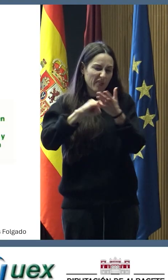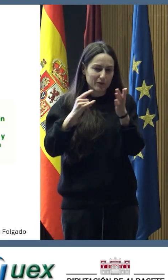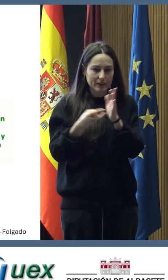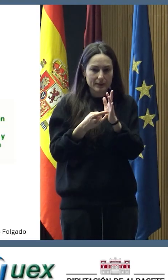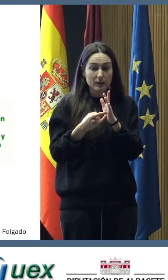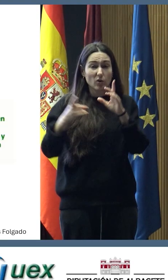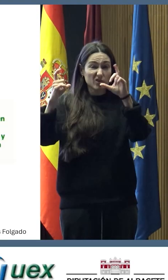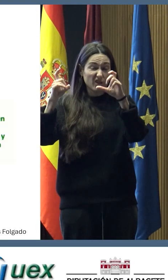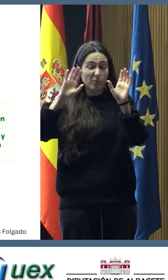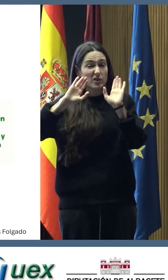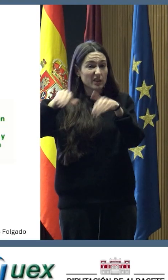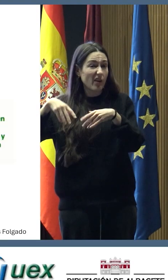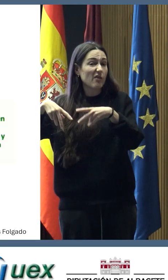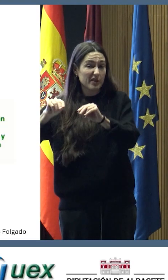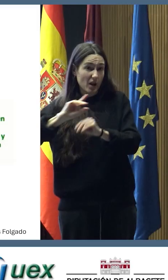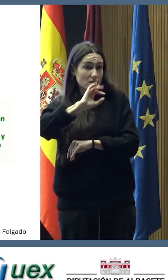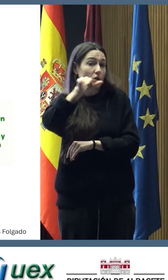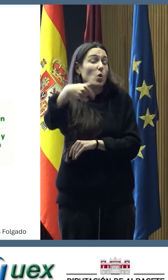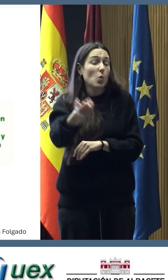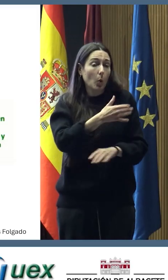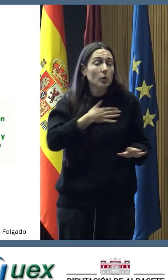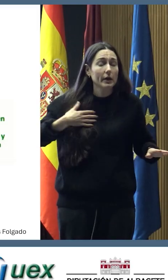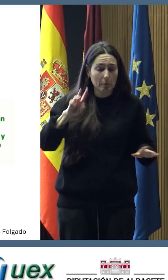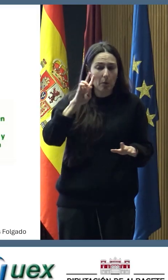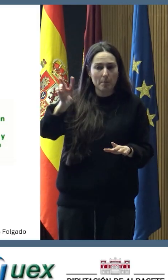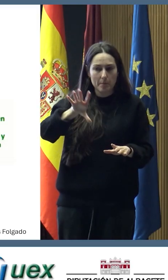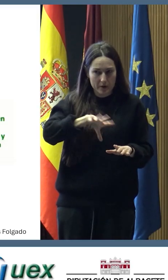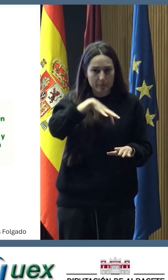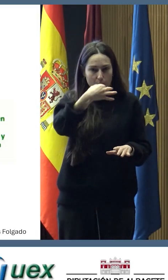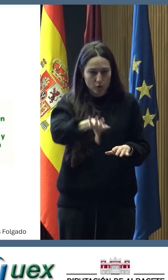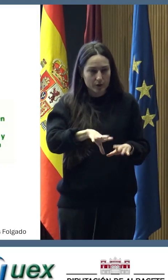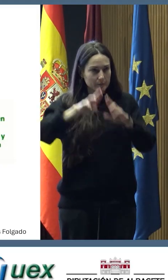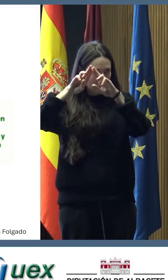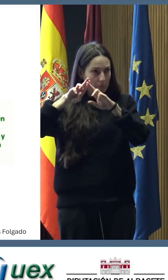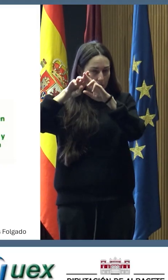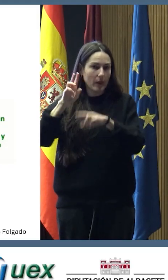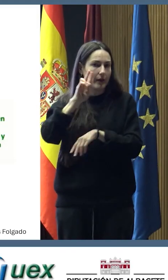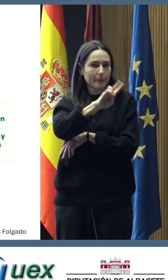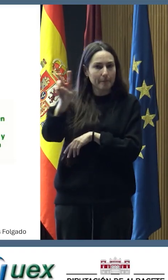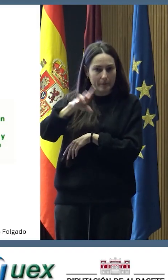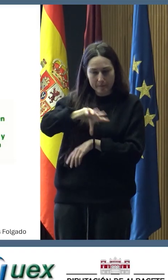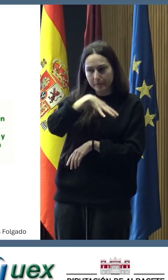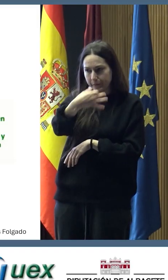final, si lo queremos, pues los miramos para que podáis ver